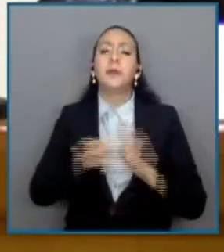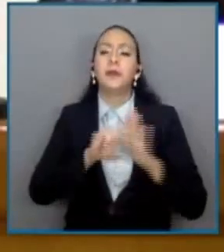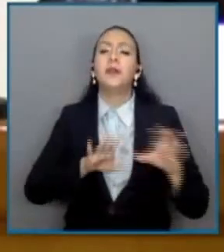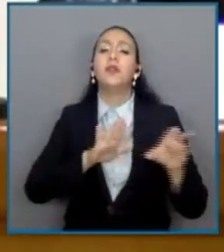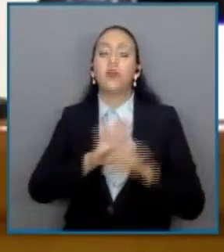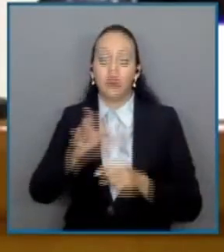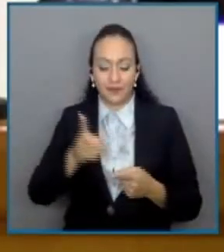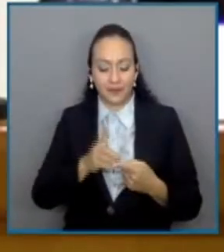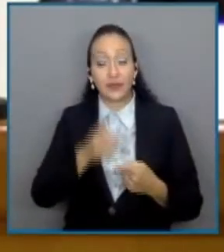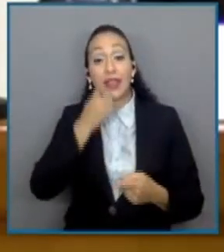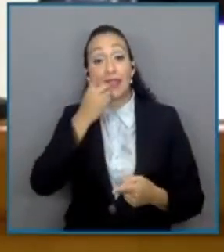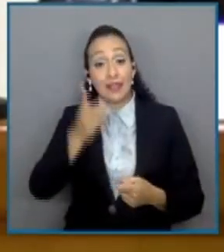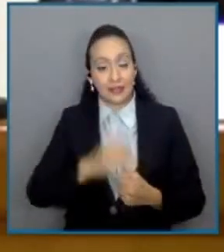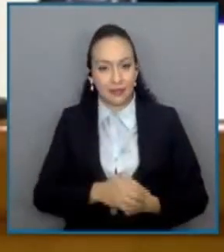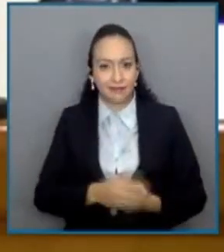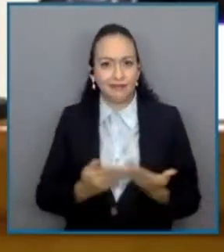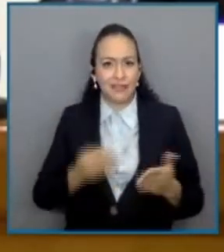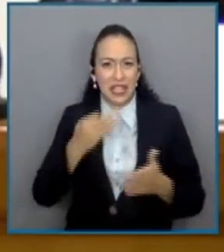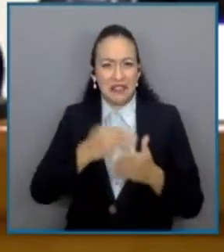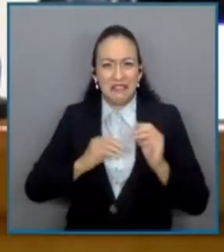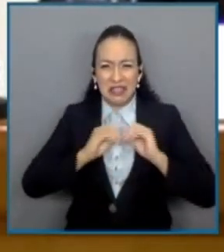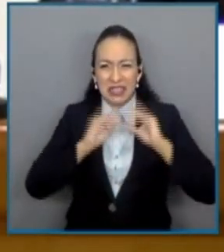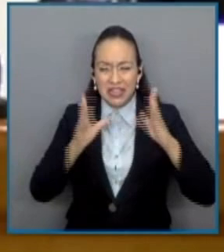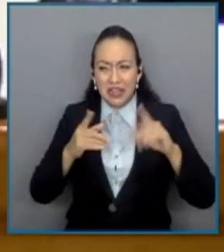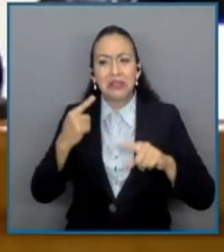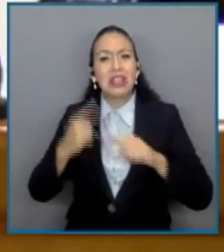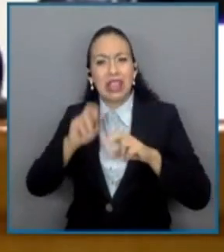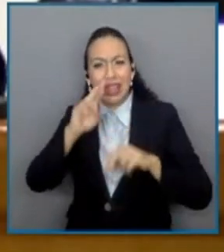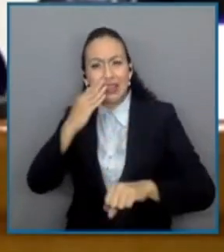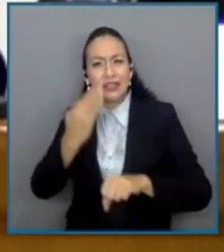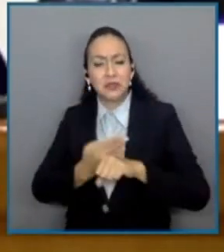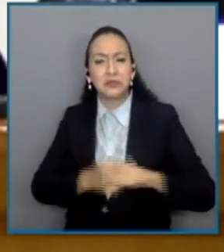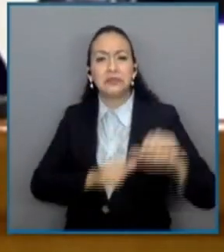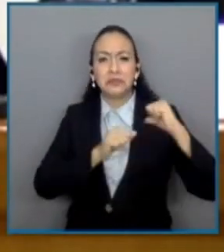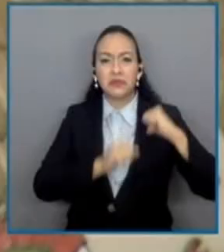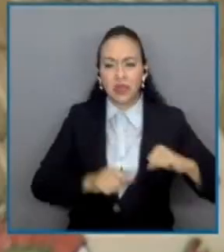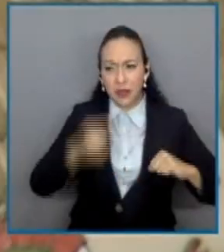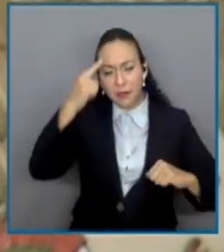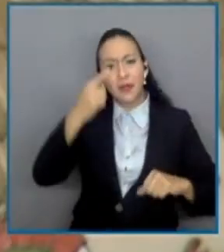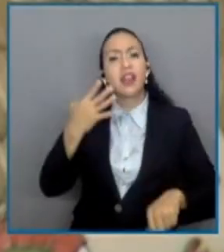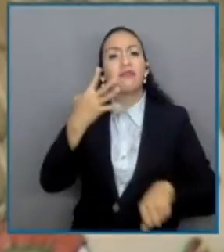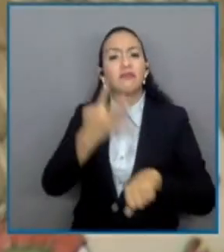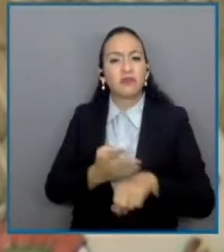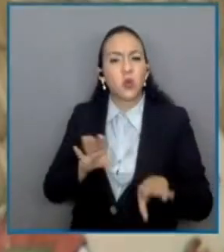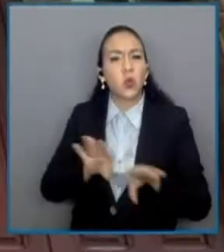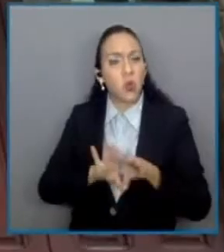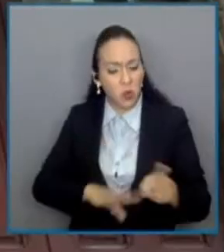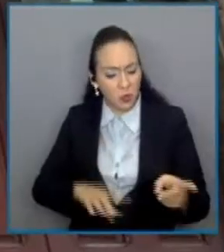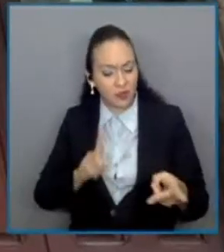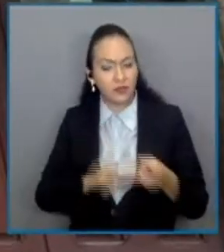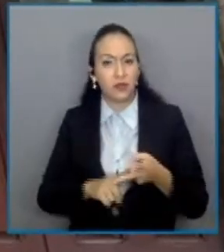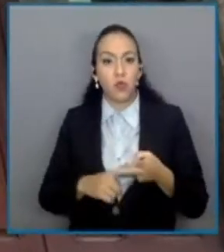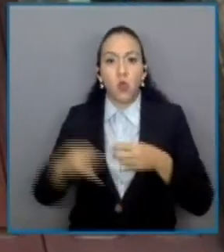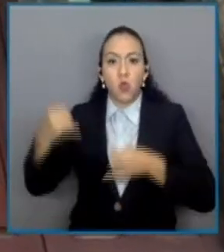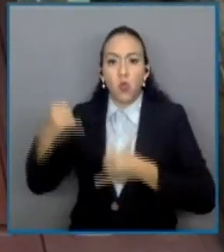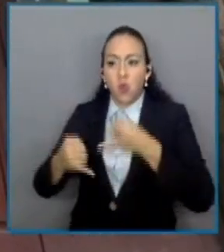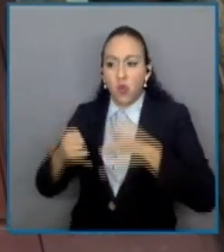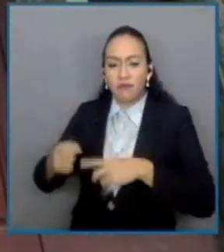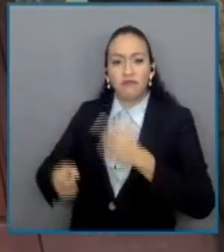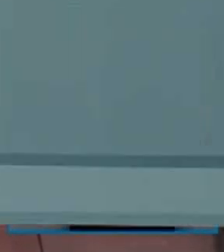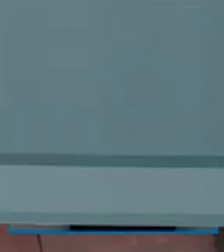claridad para establecer responsabilidades y sanciones, así como el posible sometimiento de los jueces que incomoden al gobierno en